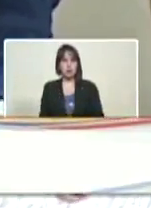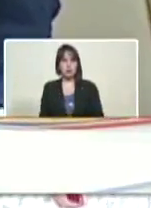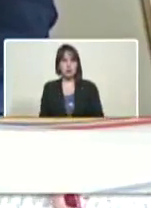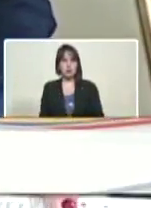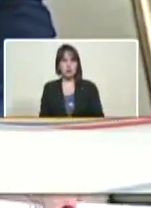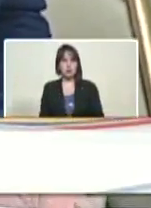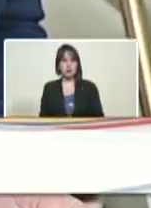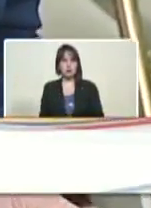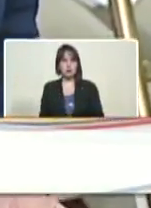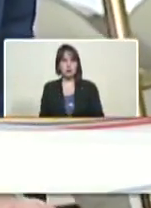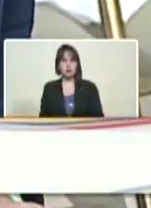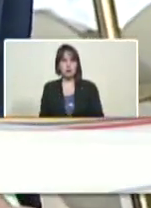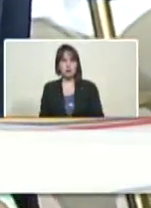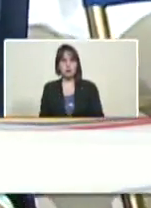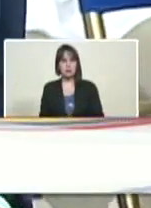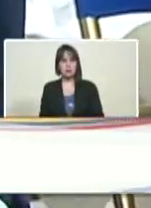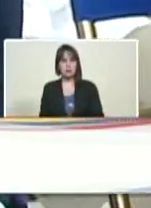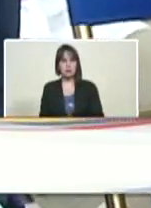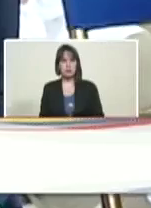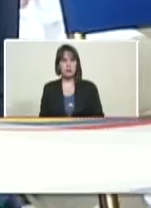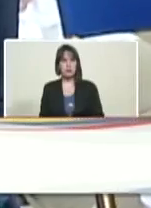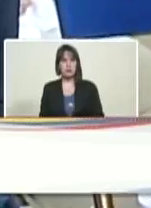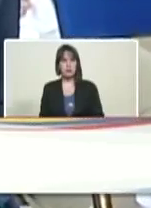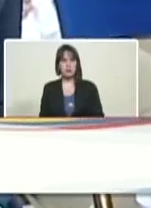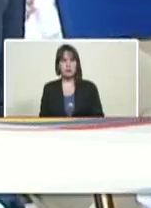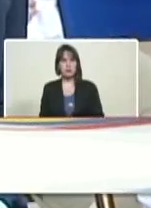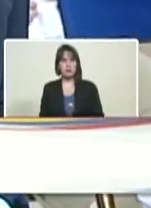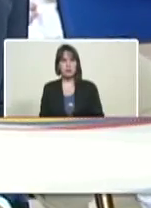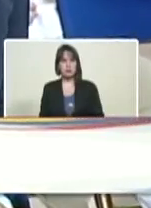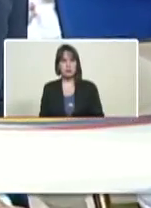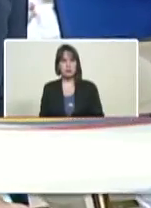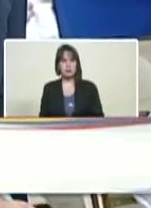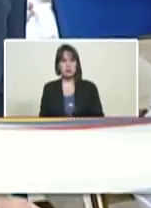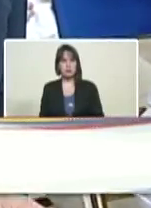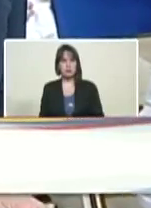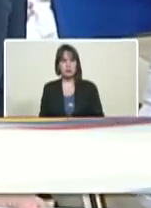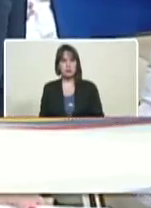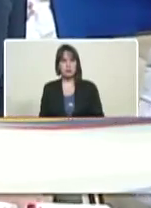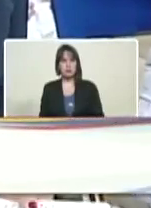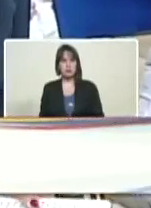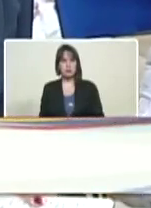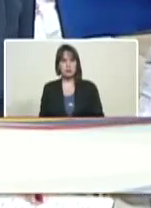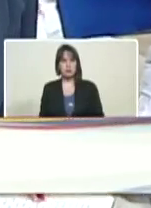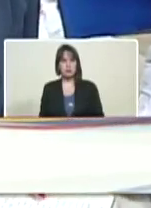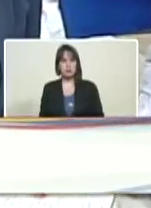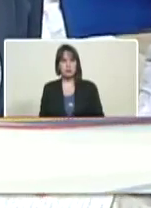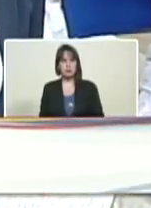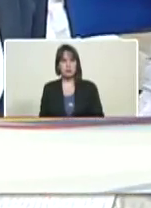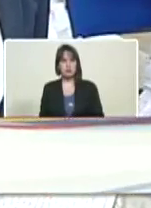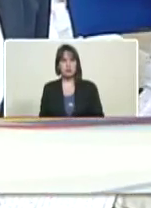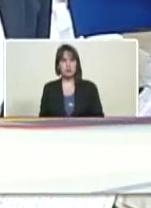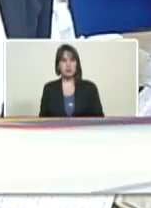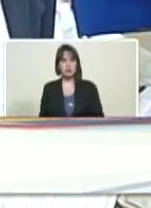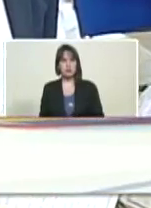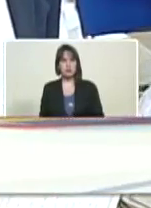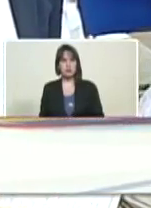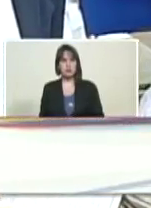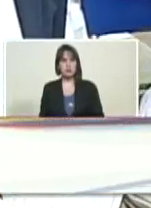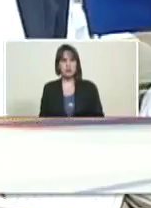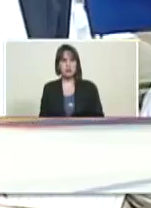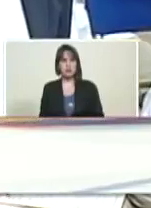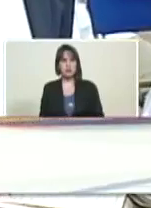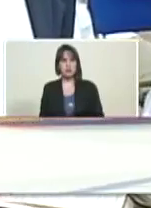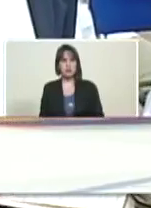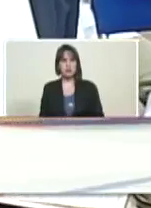Yo voy a hacer un señalamiento público de una preocupación que le manifesté al doctor Alvarado.